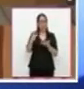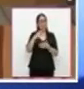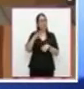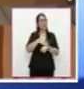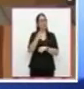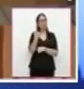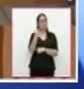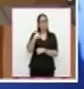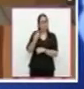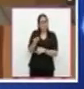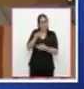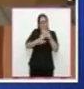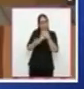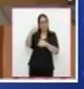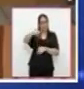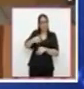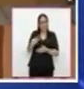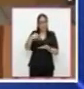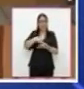muy importante el uso de tecnología.